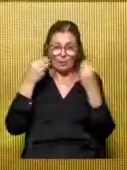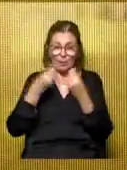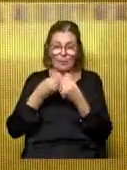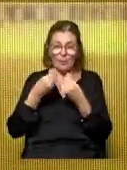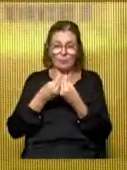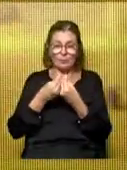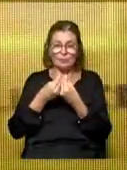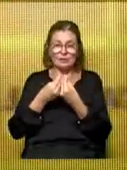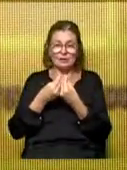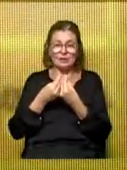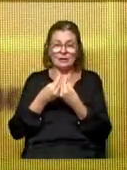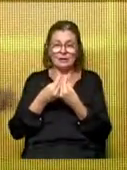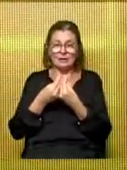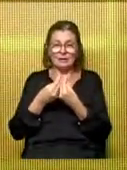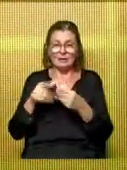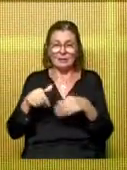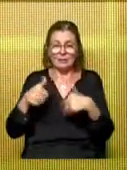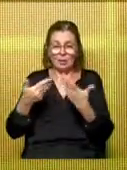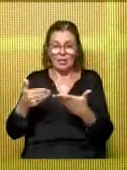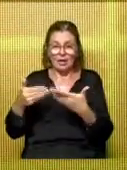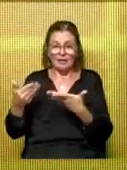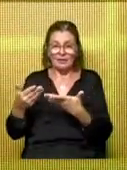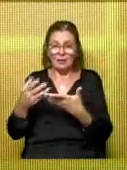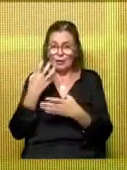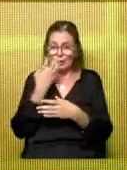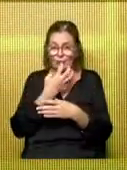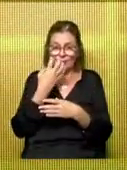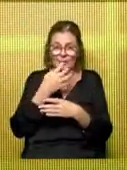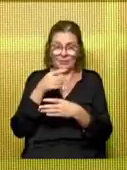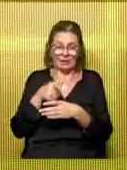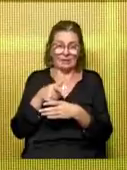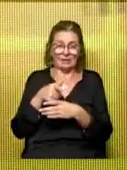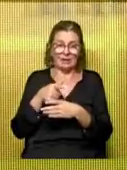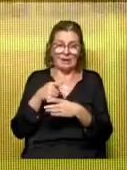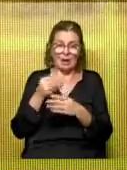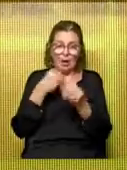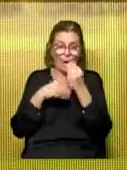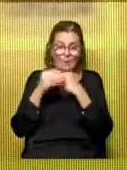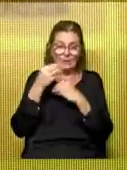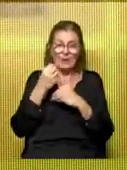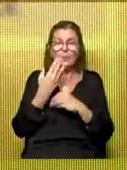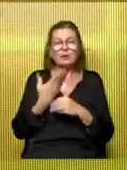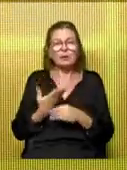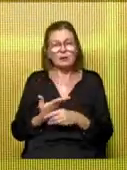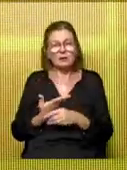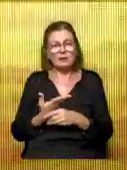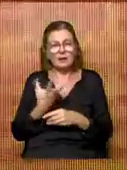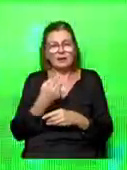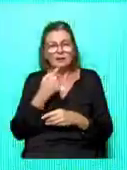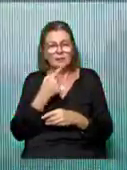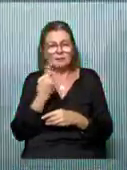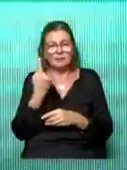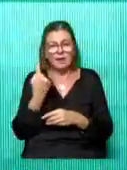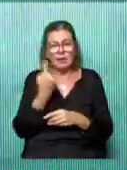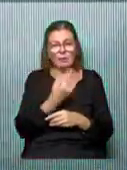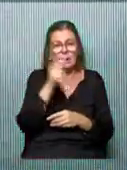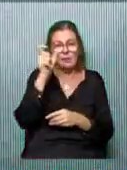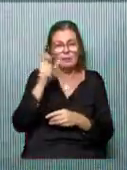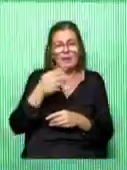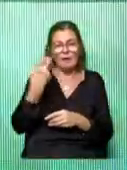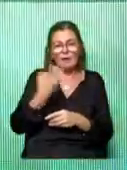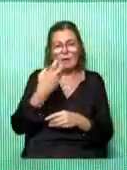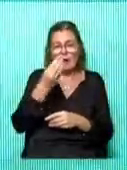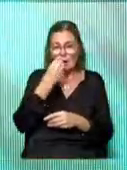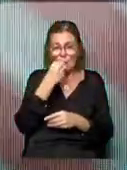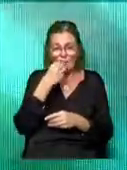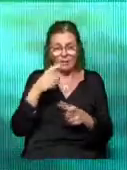tremendamente el grado de asistencialismo feroz que tiene el Plan de Alimentación Territorial. ¿Por qué? Implica que cada persona tenga que ir a buscar su